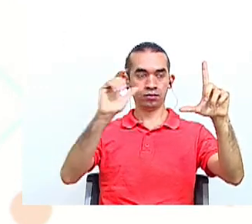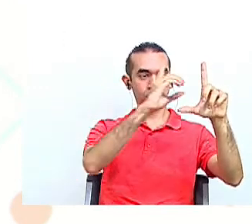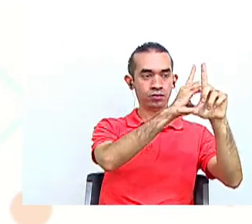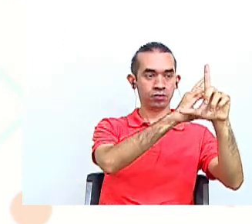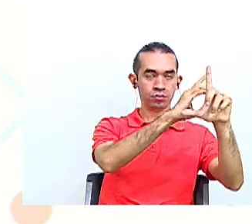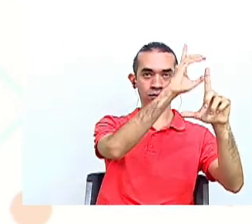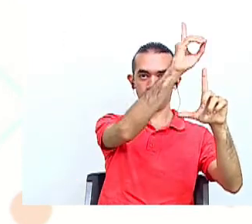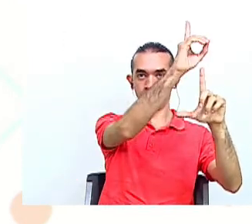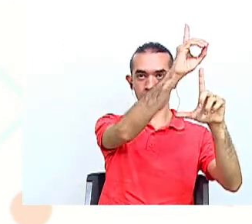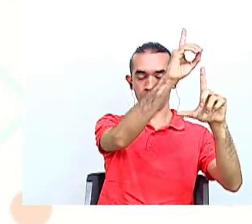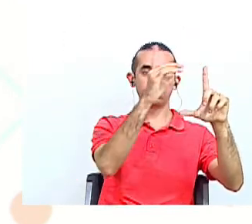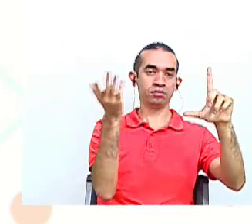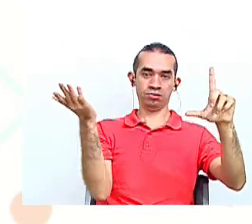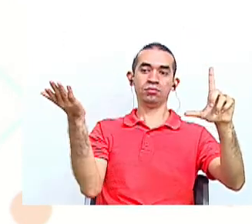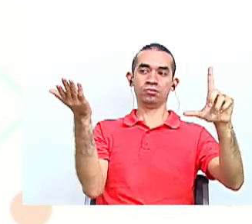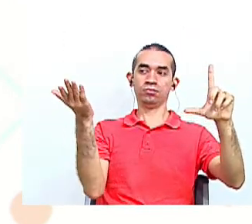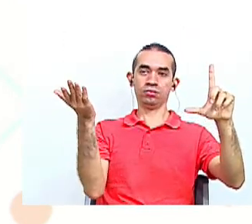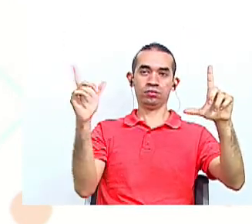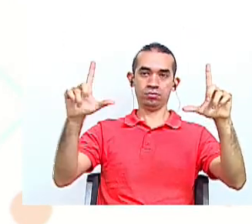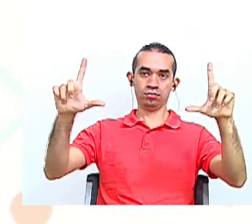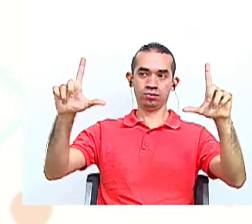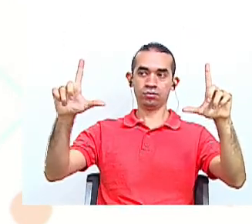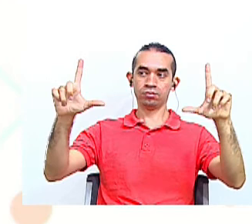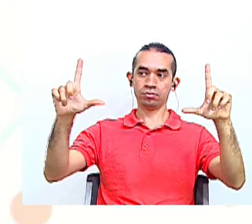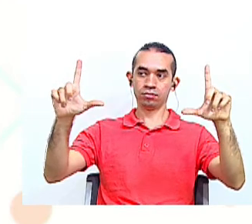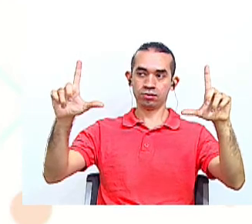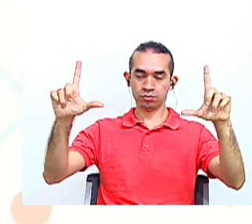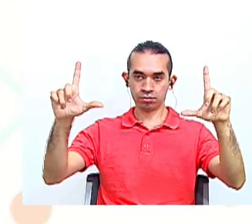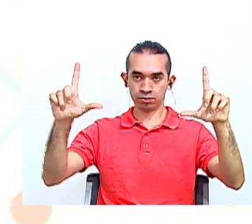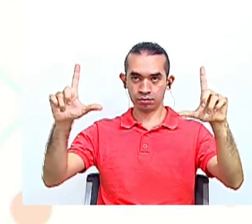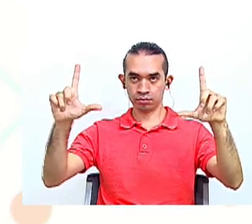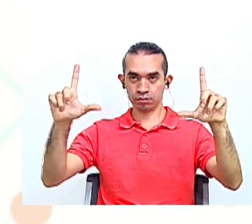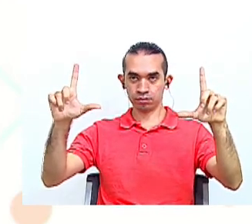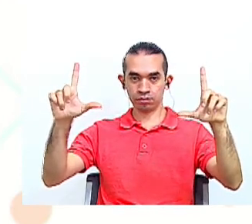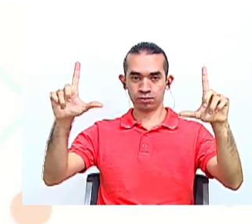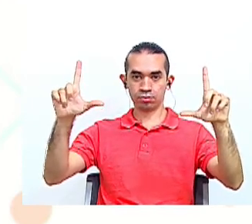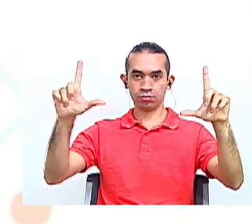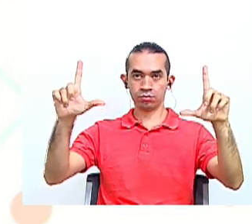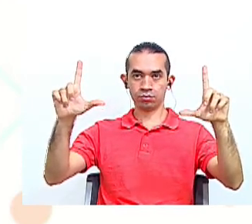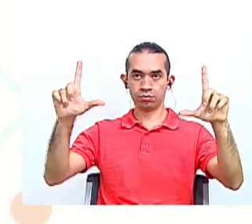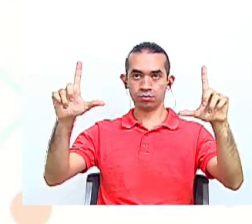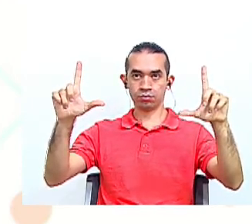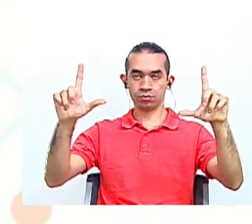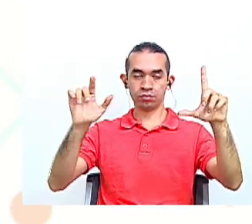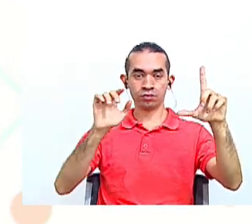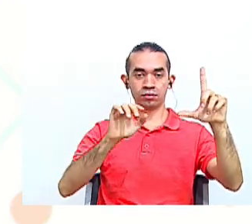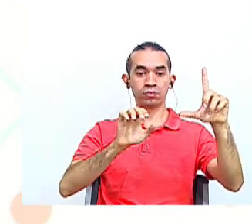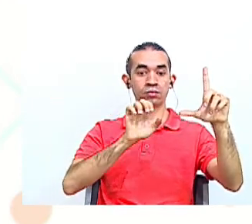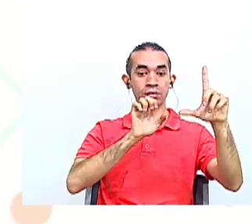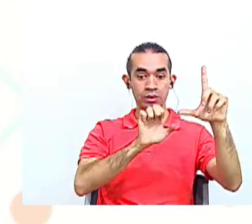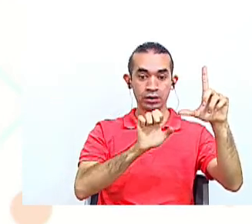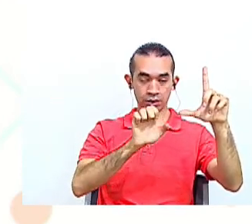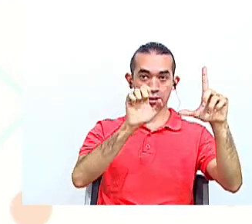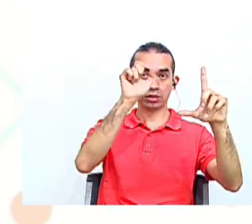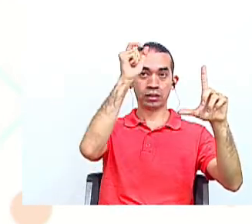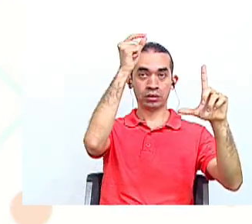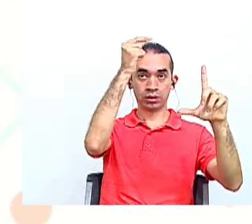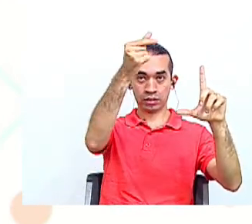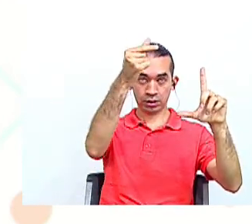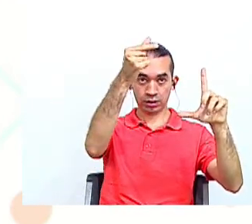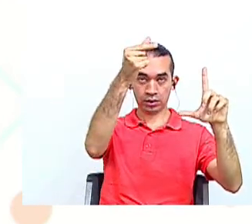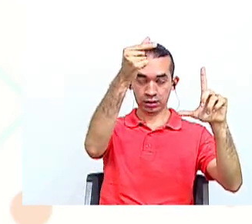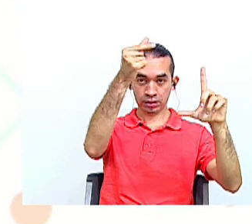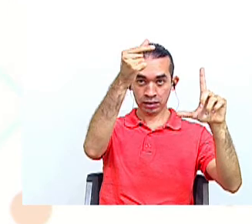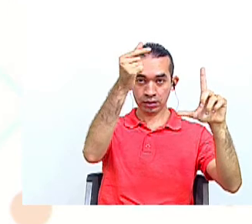que corresponde a un cuadrilátero. Entonces, si E y G son los